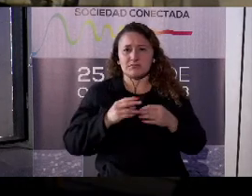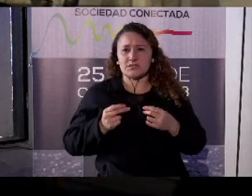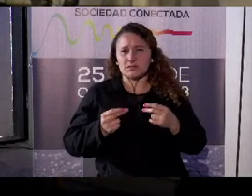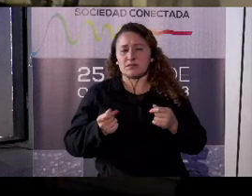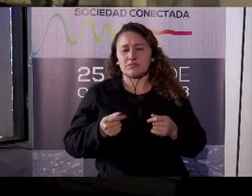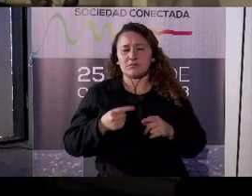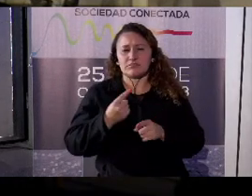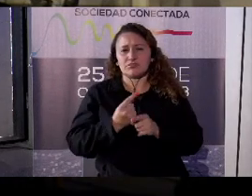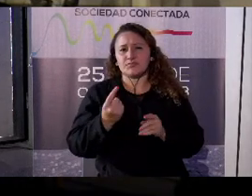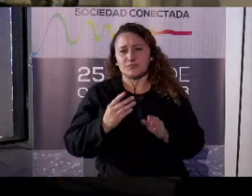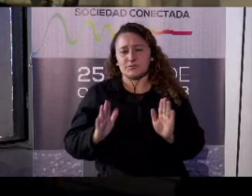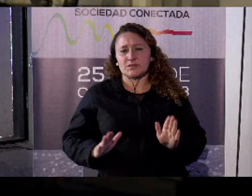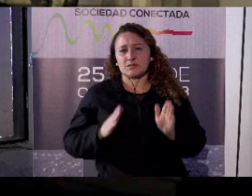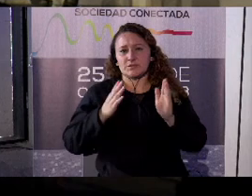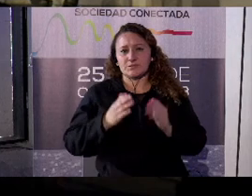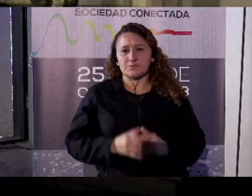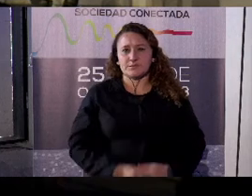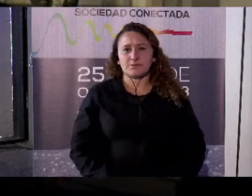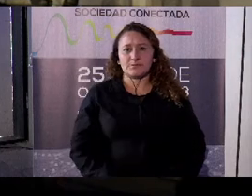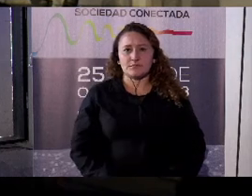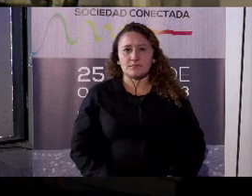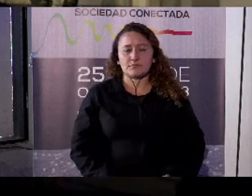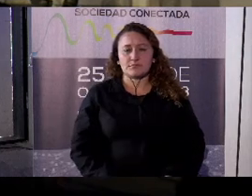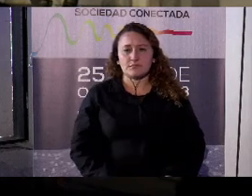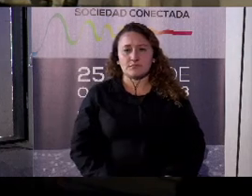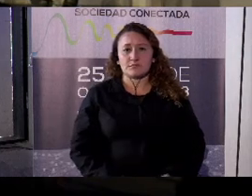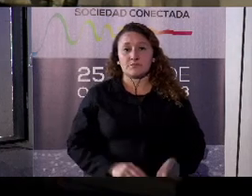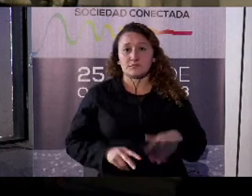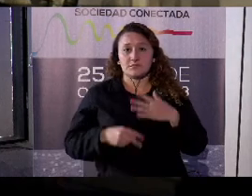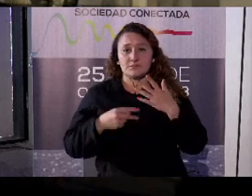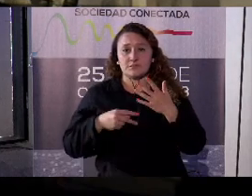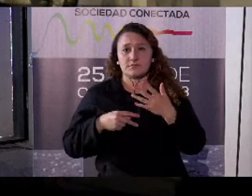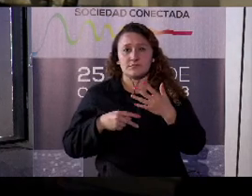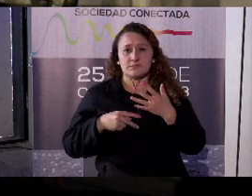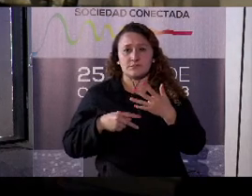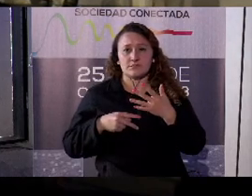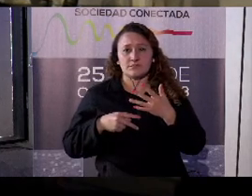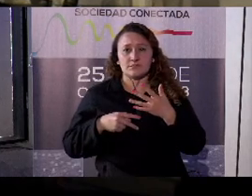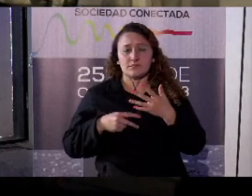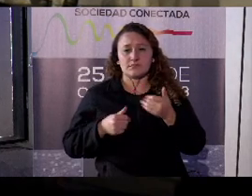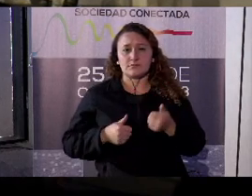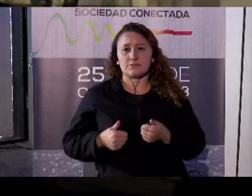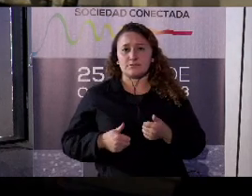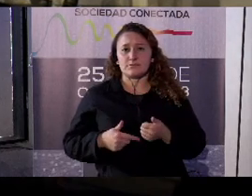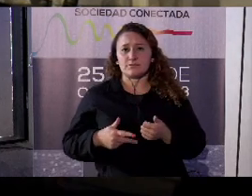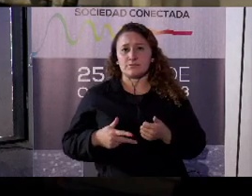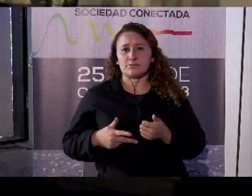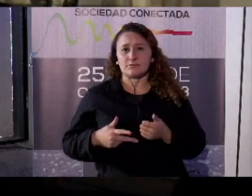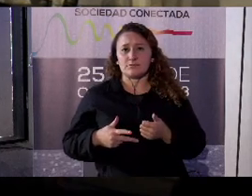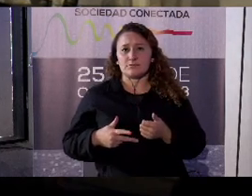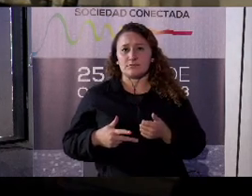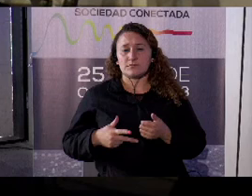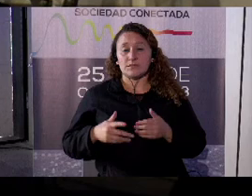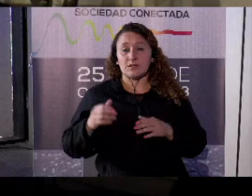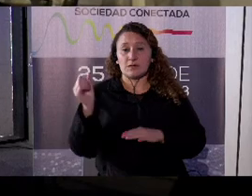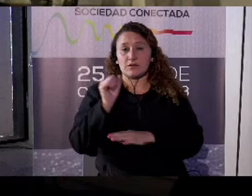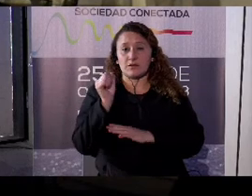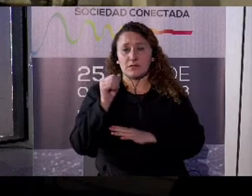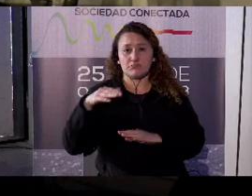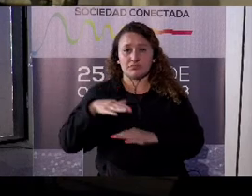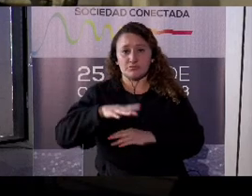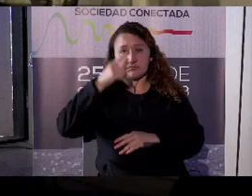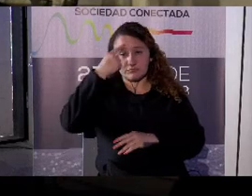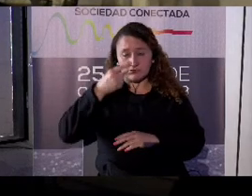ágil y obviamente mejorar muchísimo el mercado El séptimo caso es drones conectados los vehículos autónomos